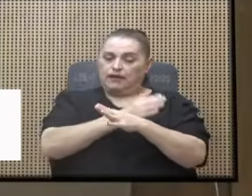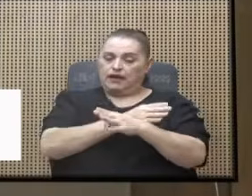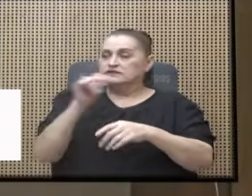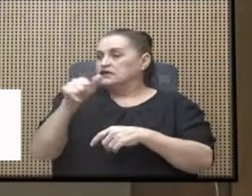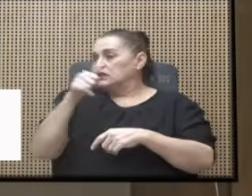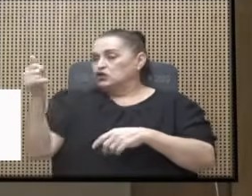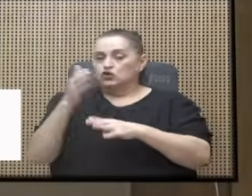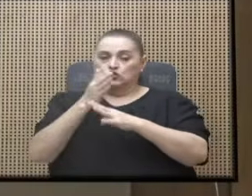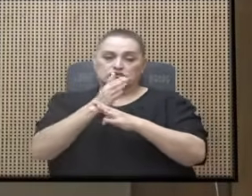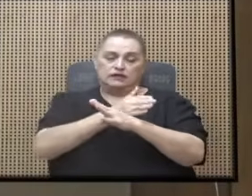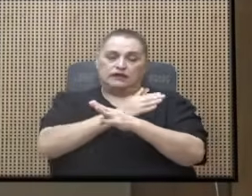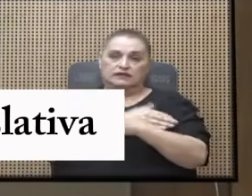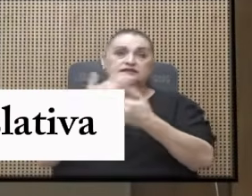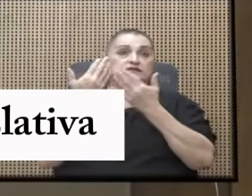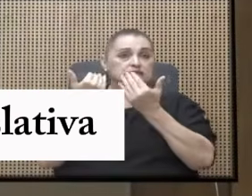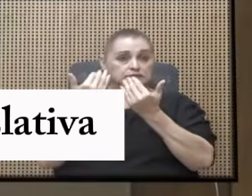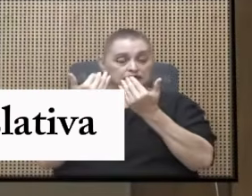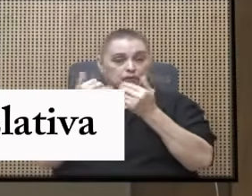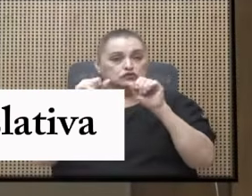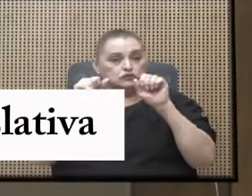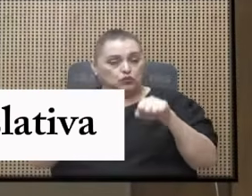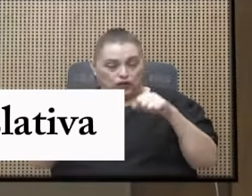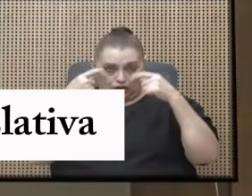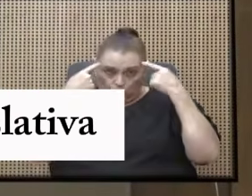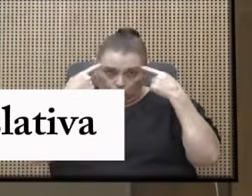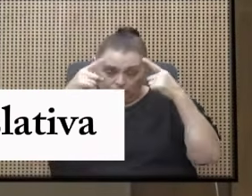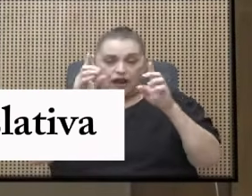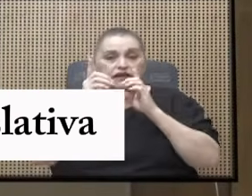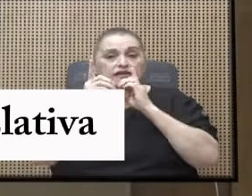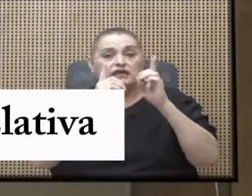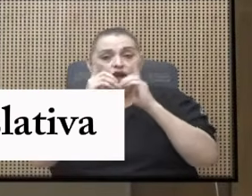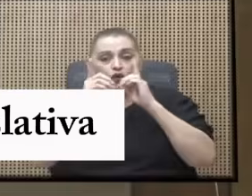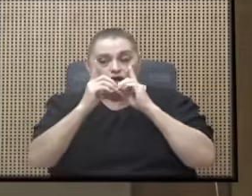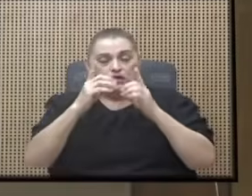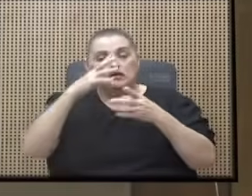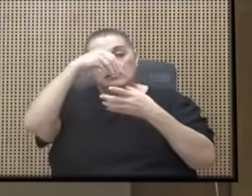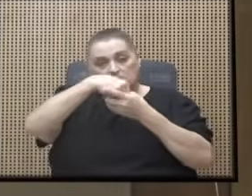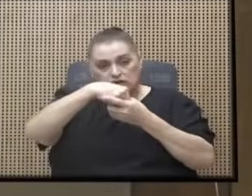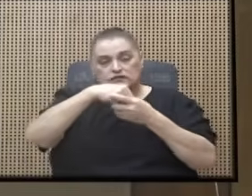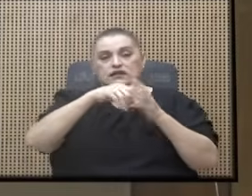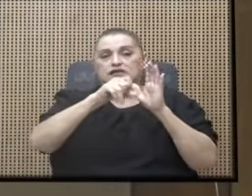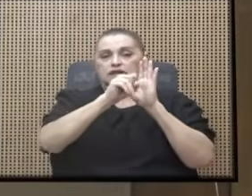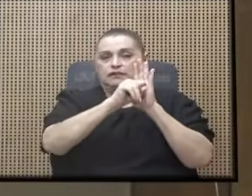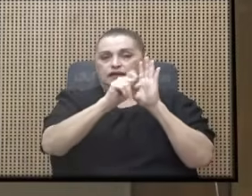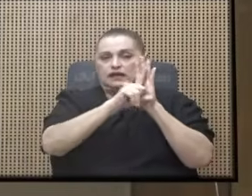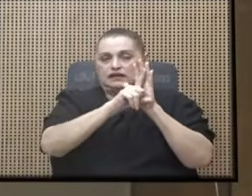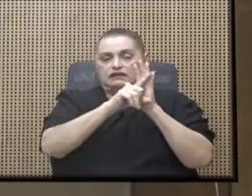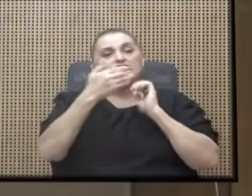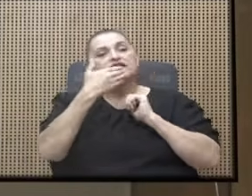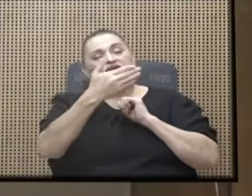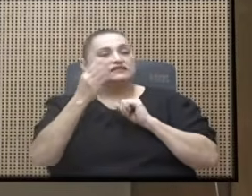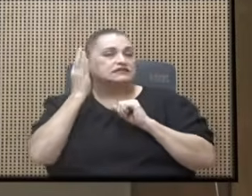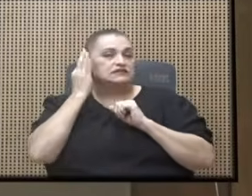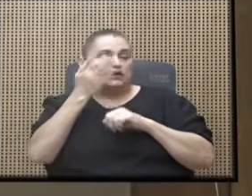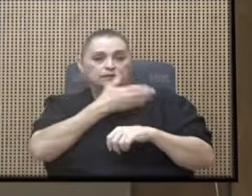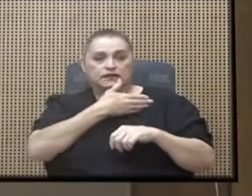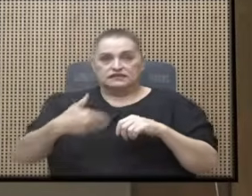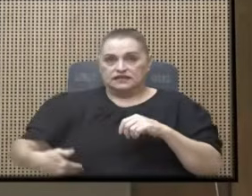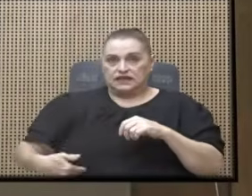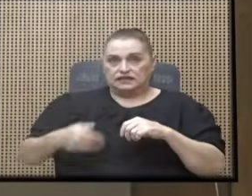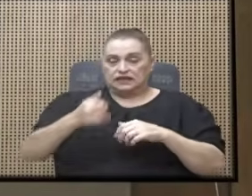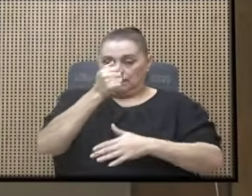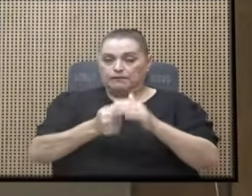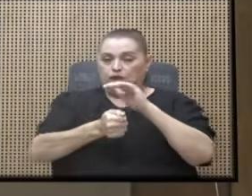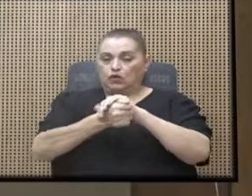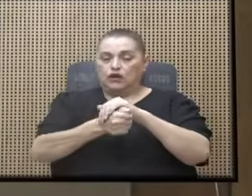que esperamos poder lograr dialogando también en esta Asamblea Legislativa. Gracias, señora Presidenta. Me reservo